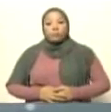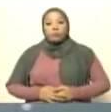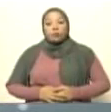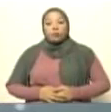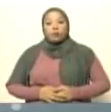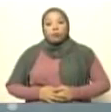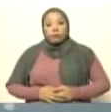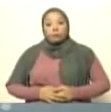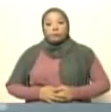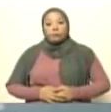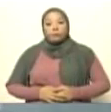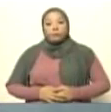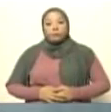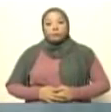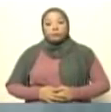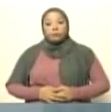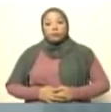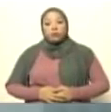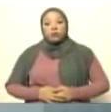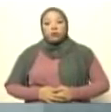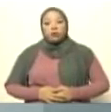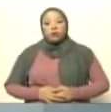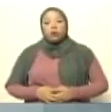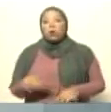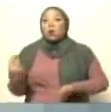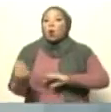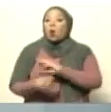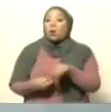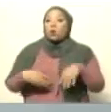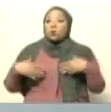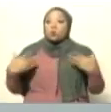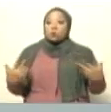estábamos siendo perseguidos. Eso ocurrió el día 11.